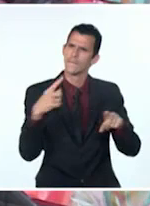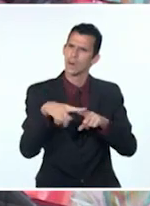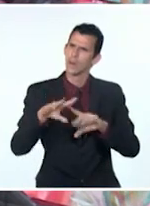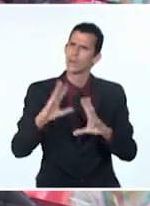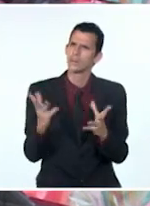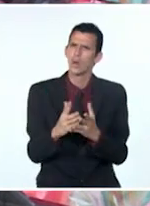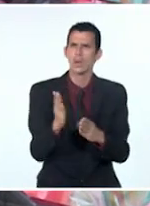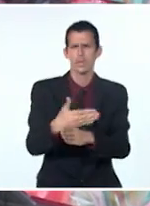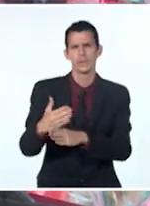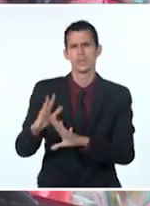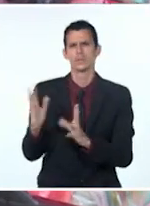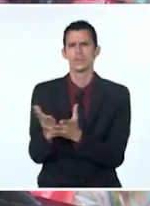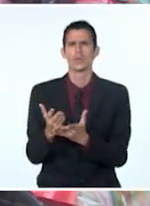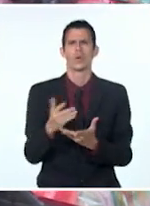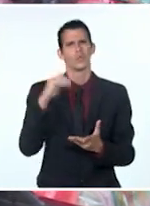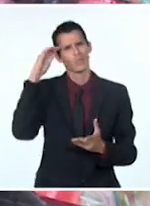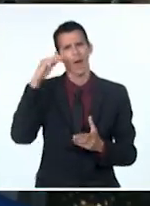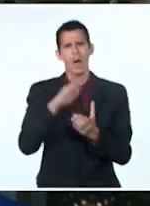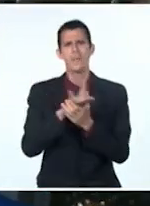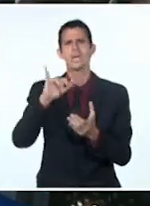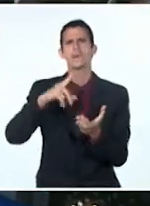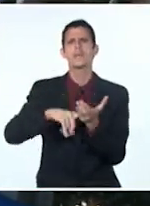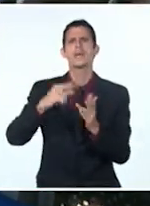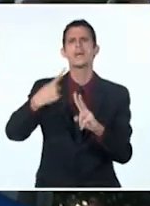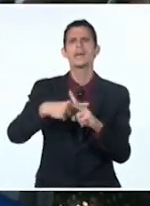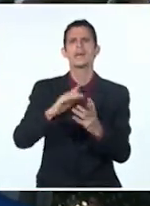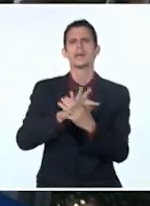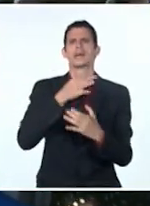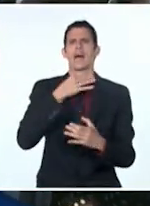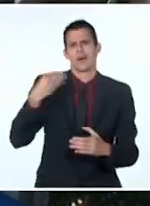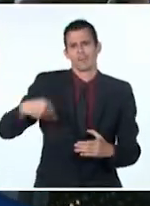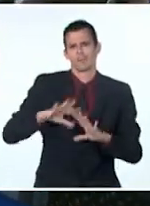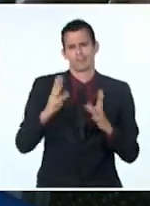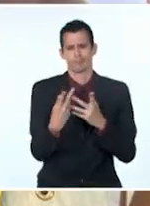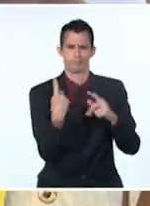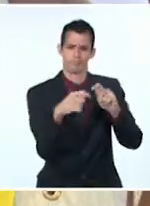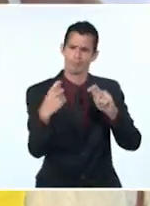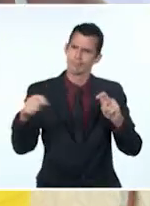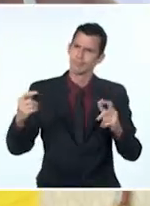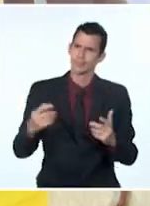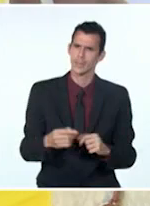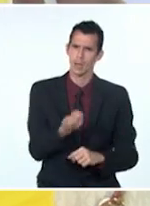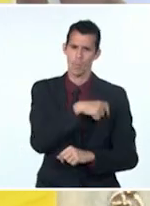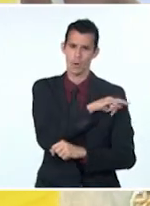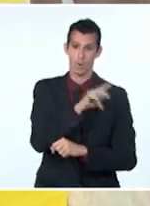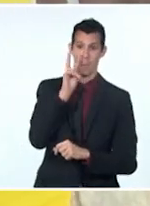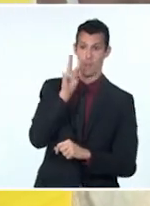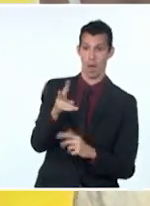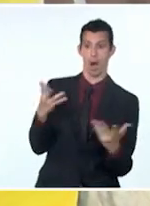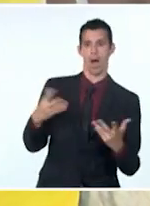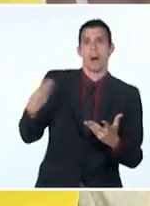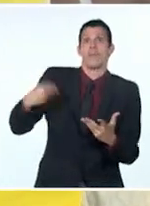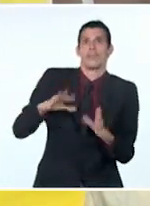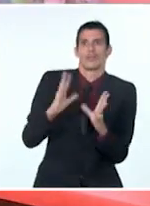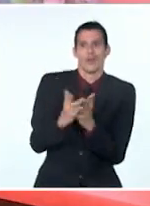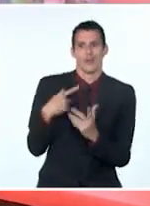actores económicos, los cuales ofertaron productos que mucho agradeció la población, más atemperada ya al uso de